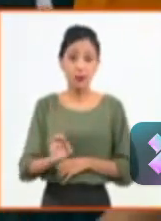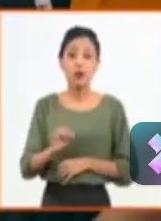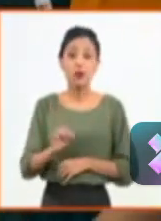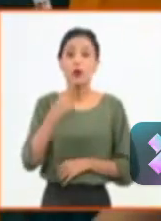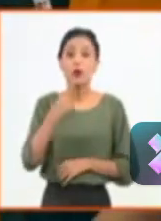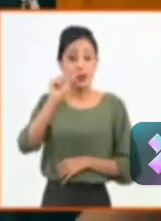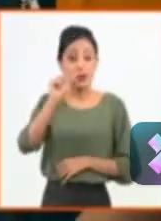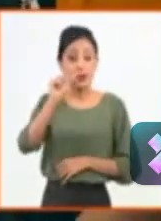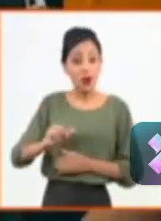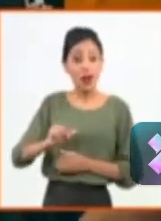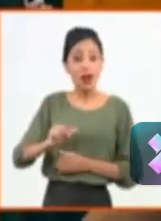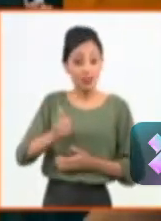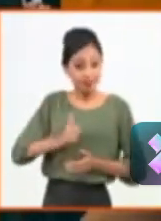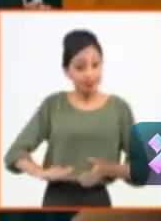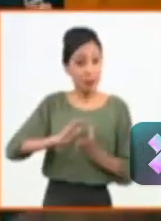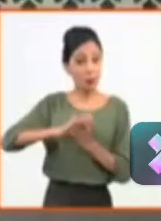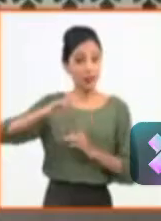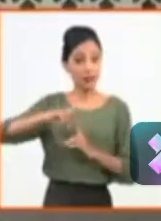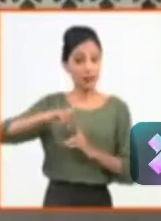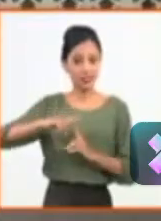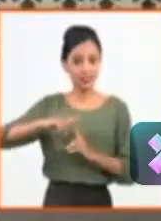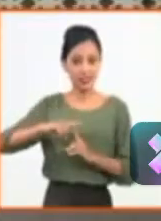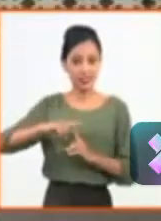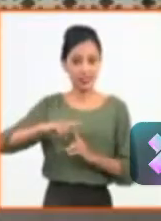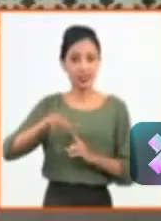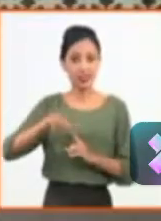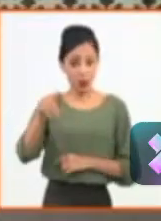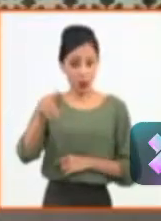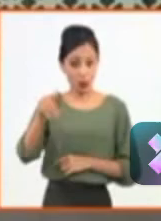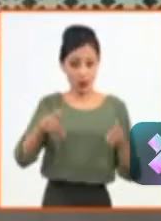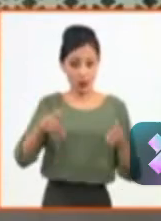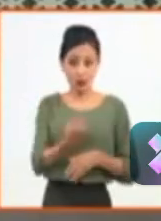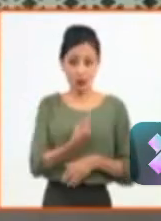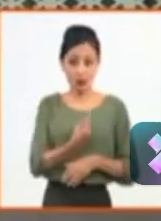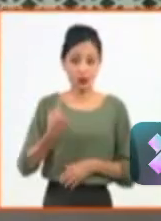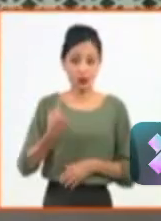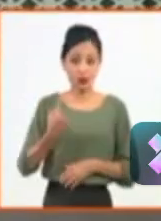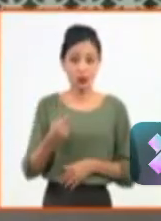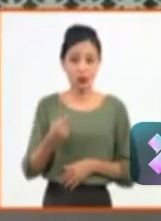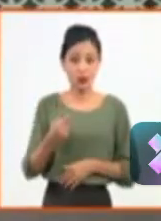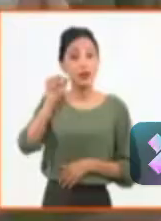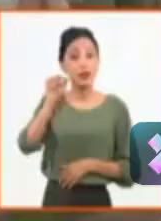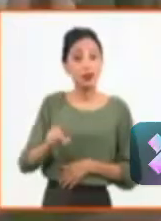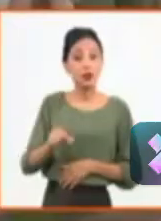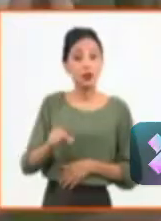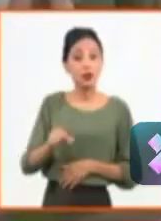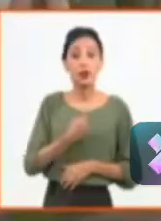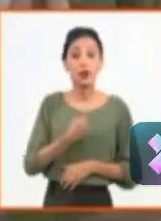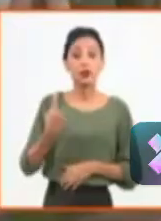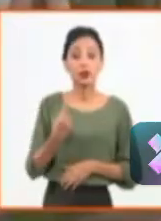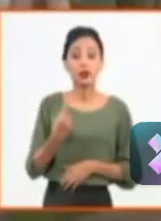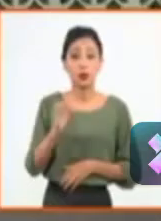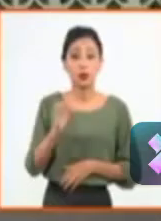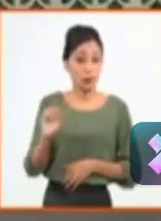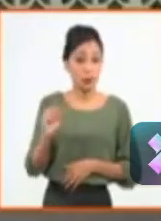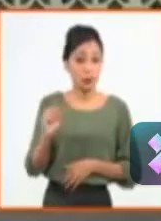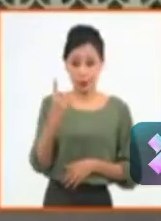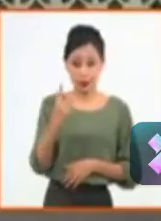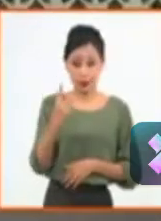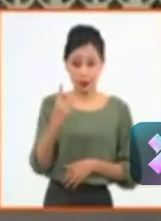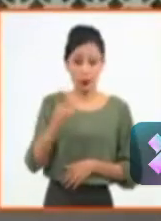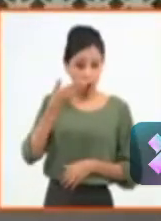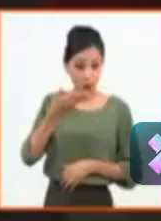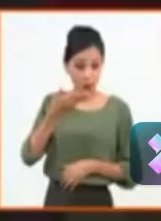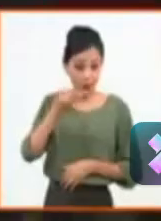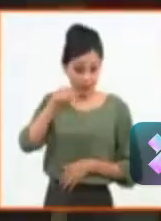matancera y que está hoy con nosotros, que además fue la persona a la que le dedicamos el primer audiovisual de esta serie, por lo cual tiene un